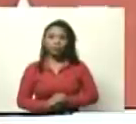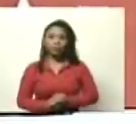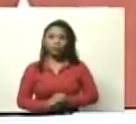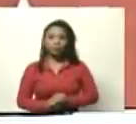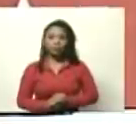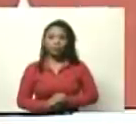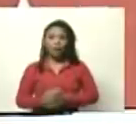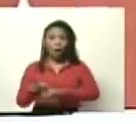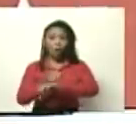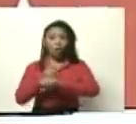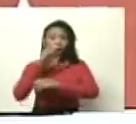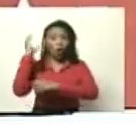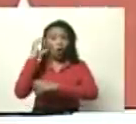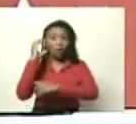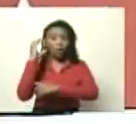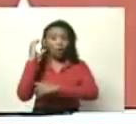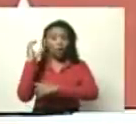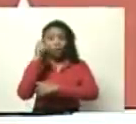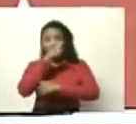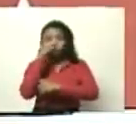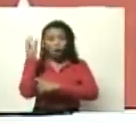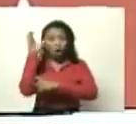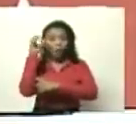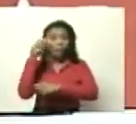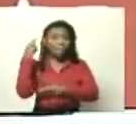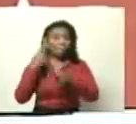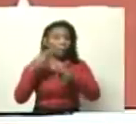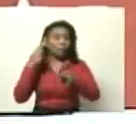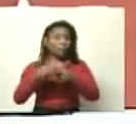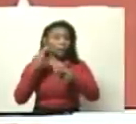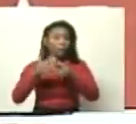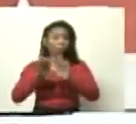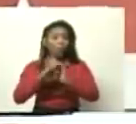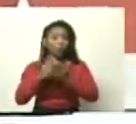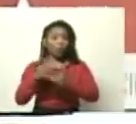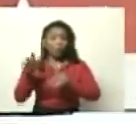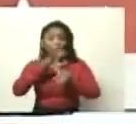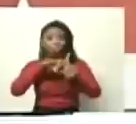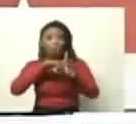El gobierno de Colombia, el narcogobierno de Colombia es un peligro para el mundo, es una amenaza para el mundo.